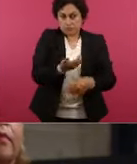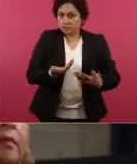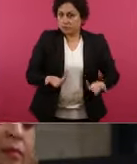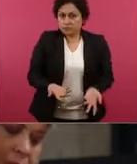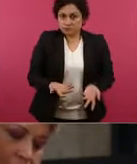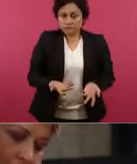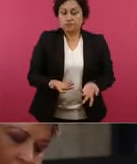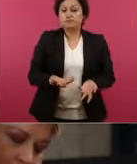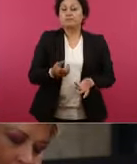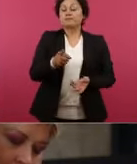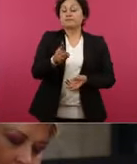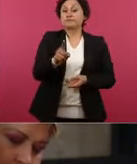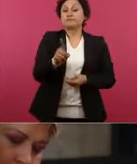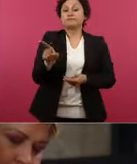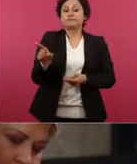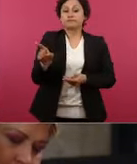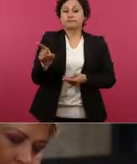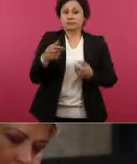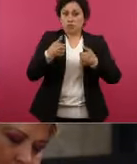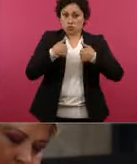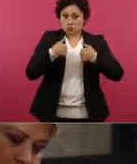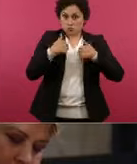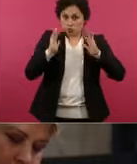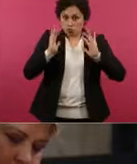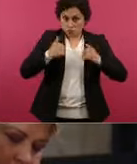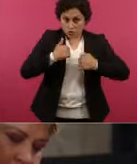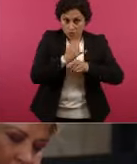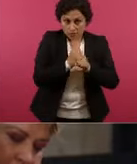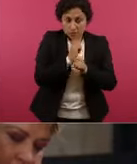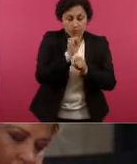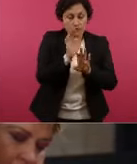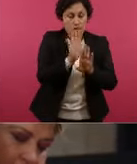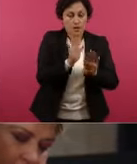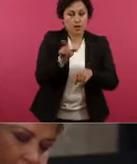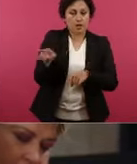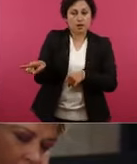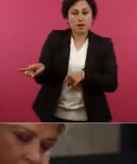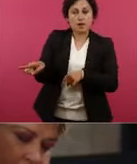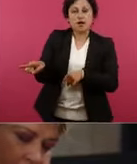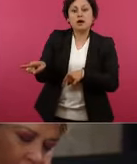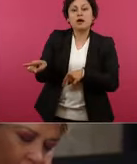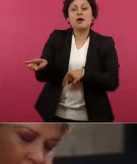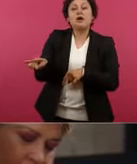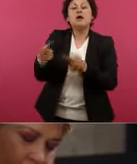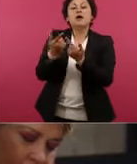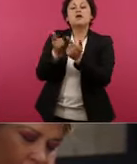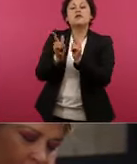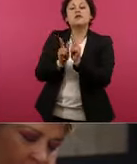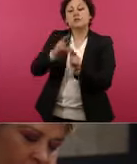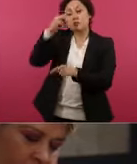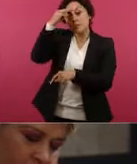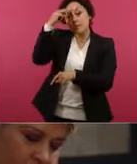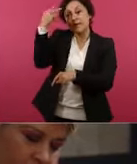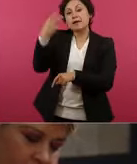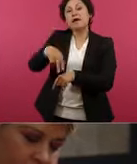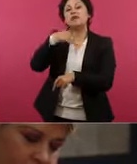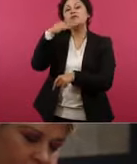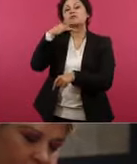En un estudio que hizo, yo no lo hice, sino lo hizo Mexicanos contra la Corrupción en el